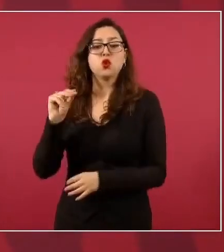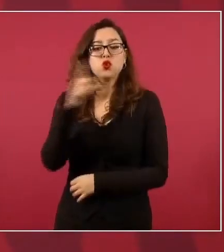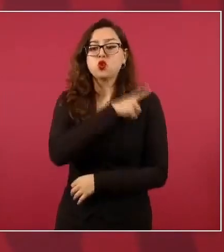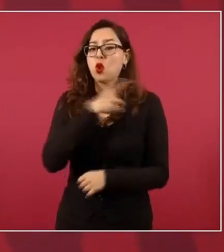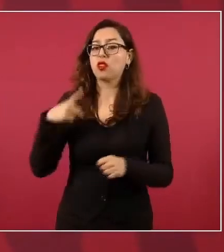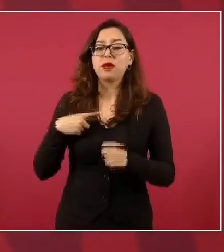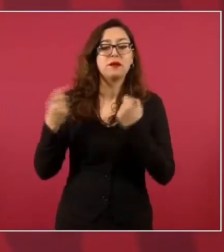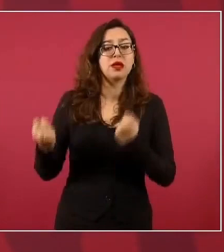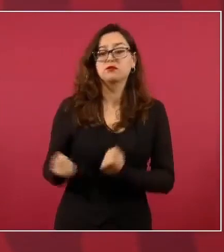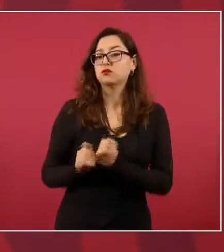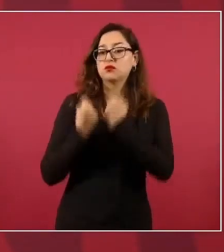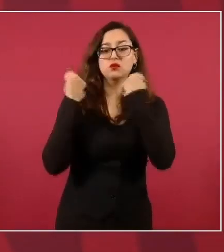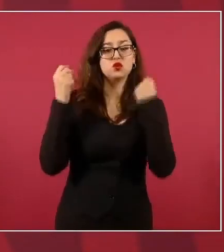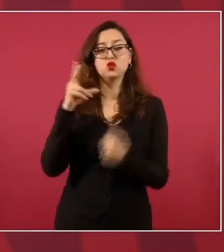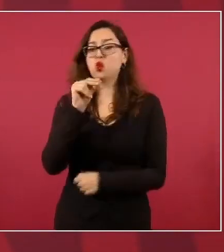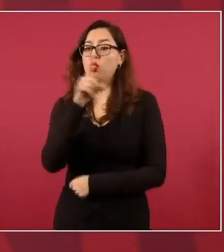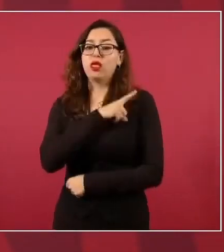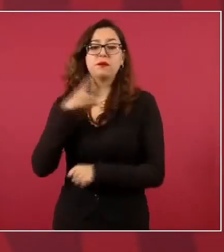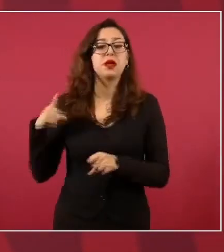se soterraron.